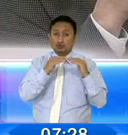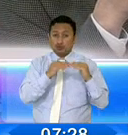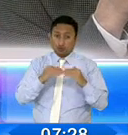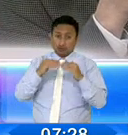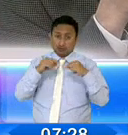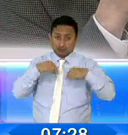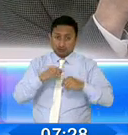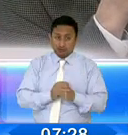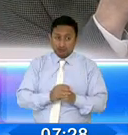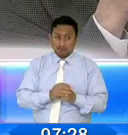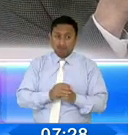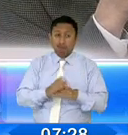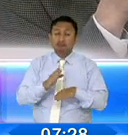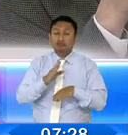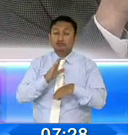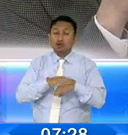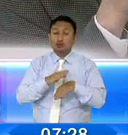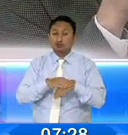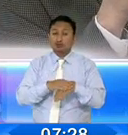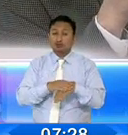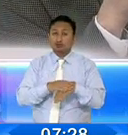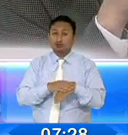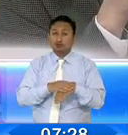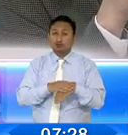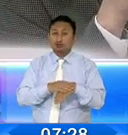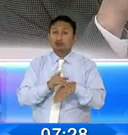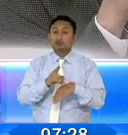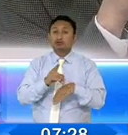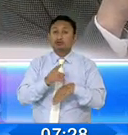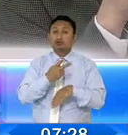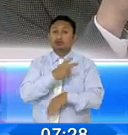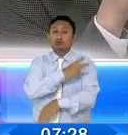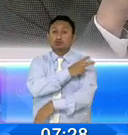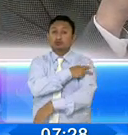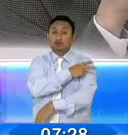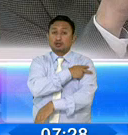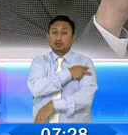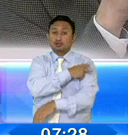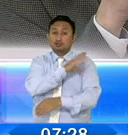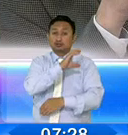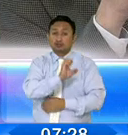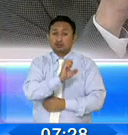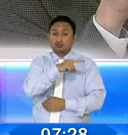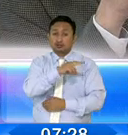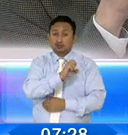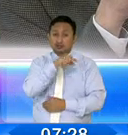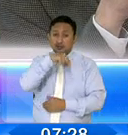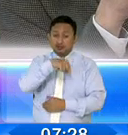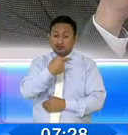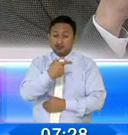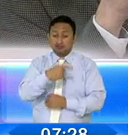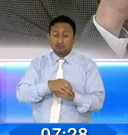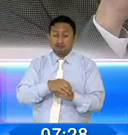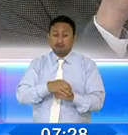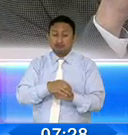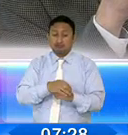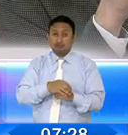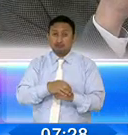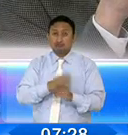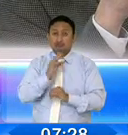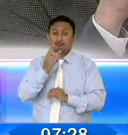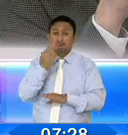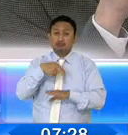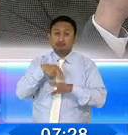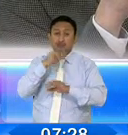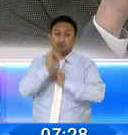causales a los vocales del CNE, tanto a nivel nacional como en el ámbito internacional.